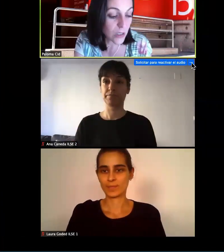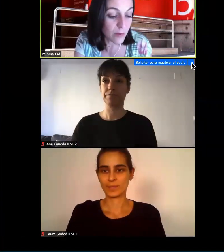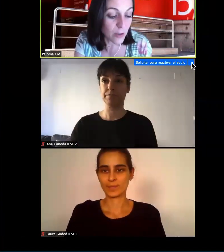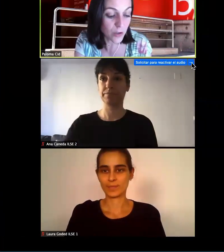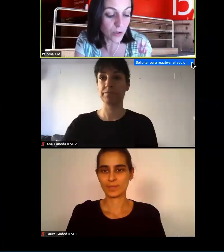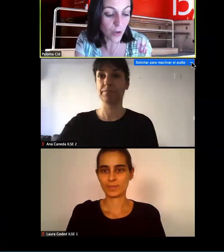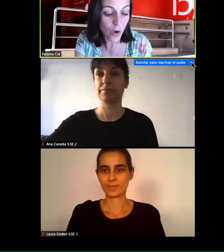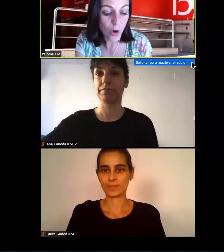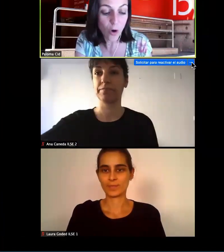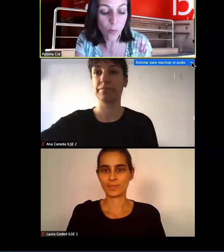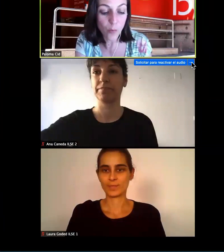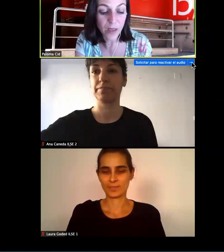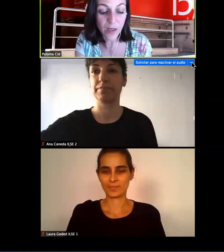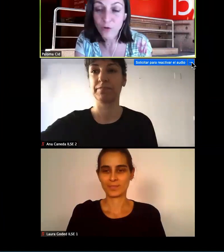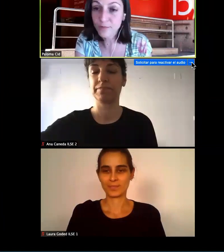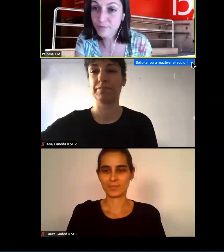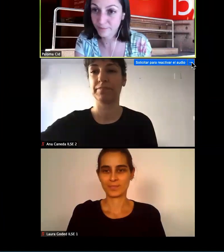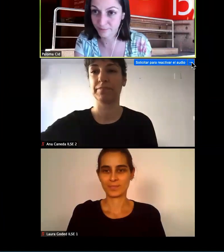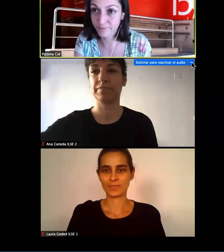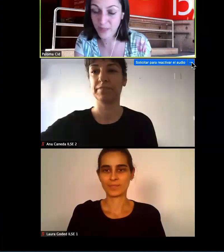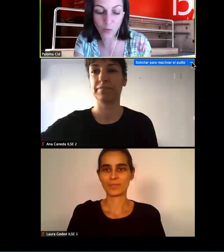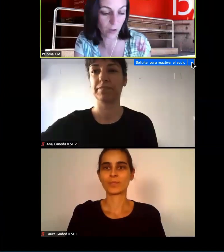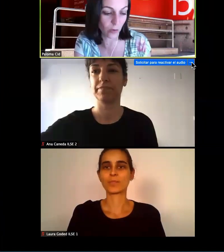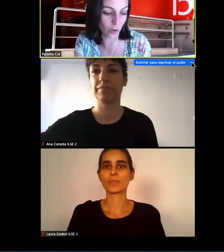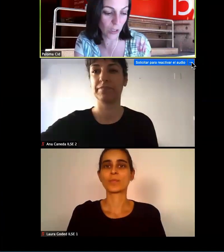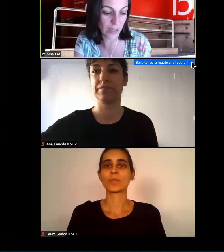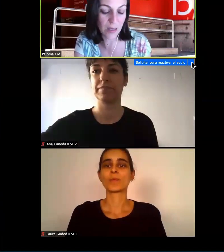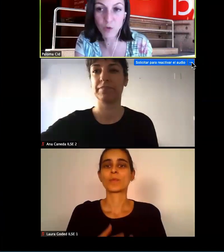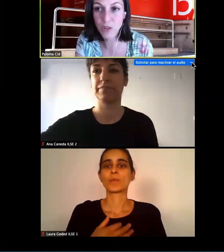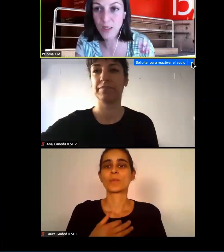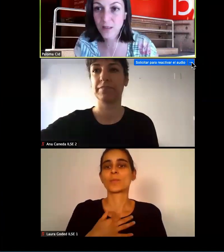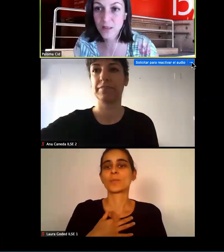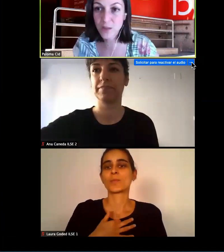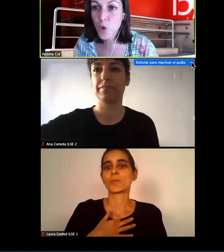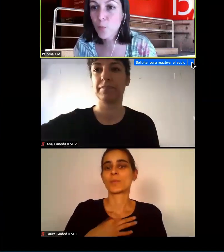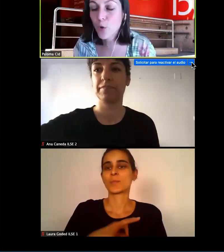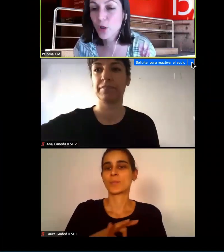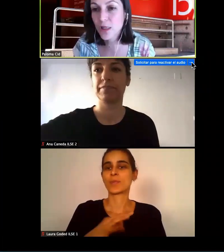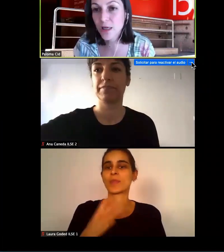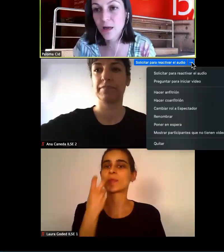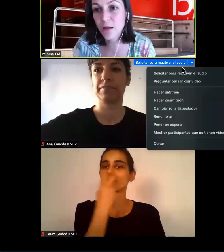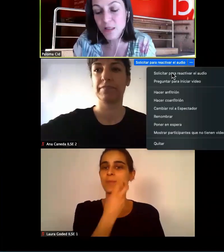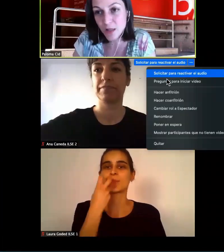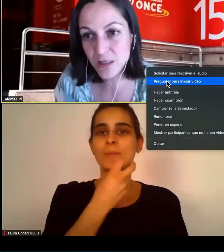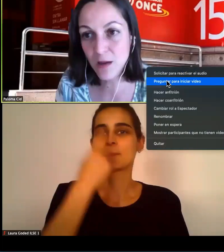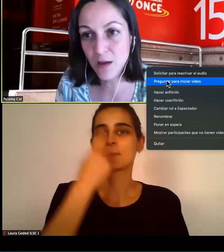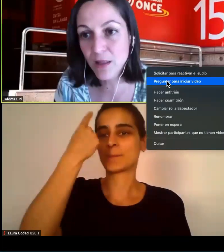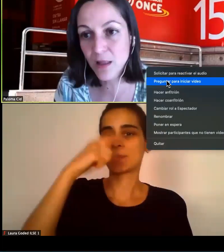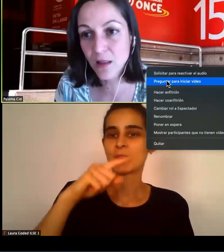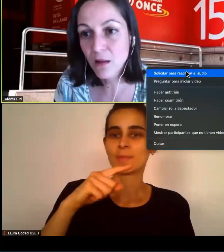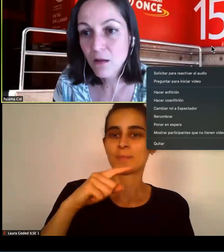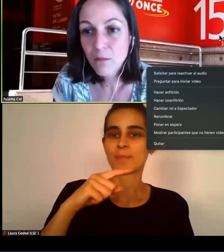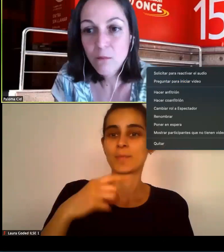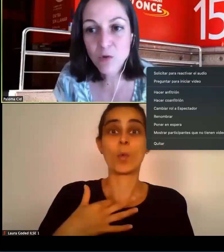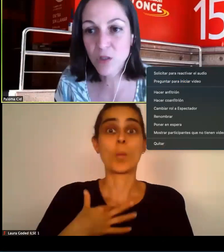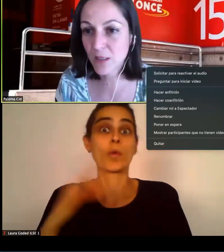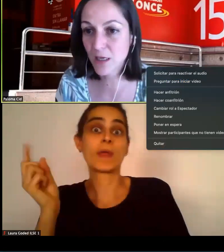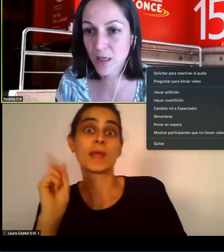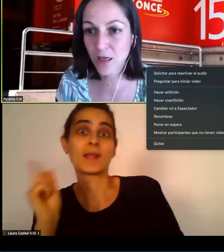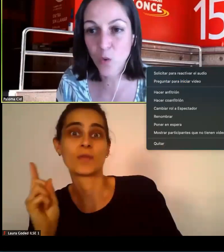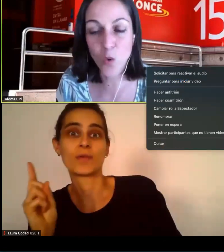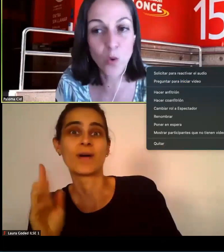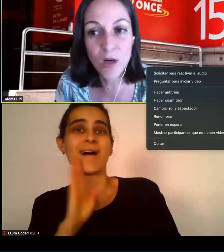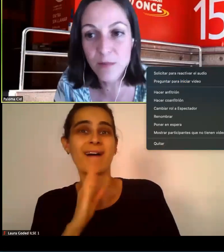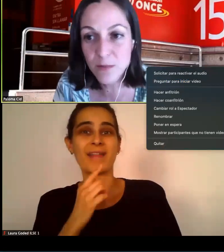los labios o puede que no. ¿De acuerdo? Lo que decíamos antes, no por tener la misma discapacidad vamos a